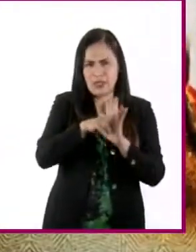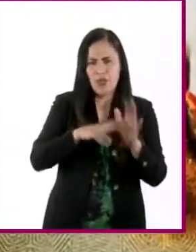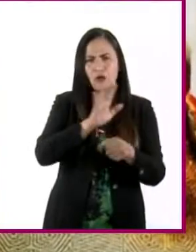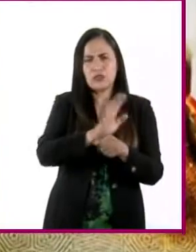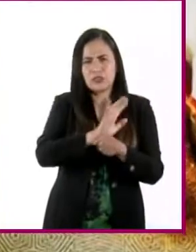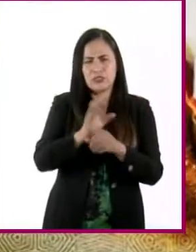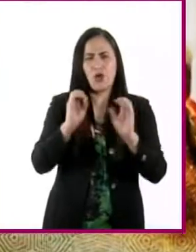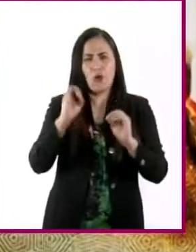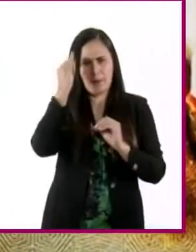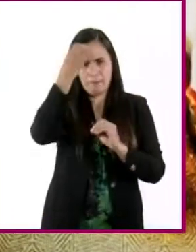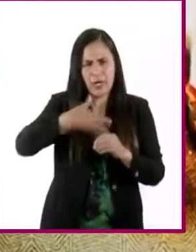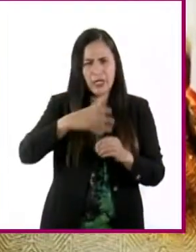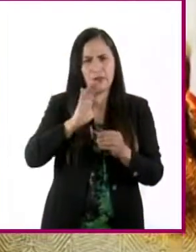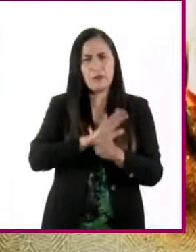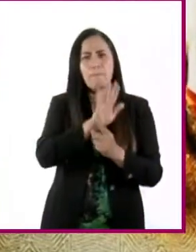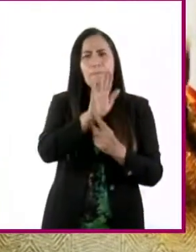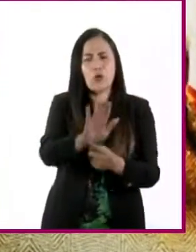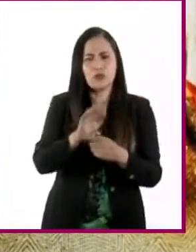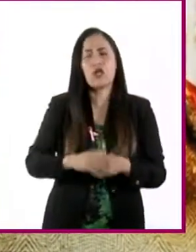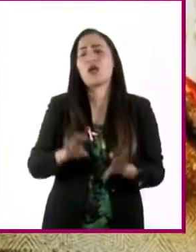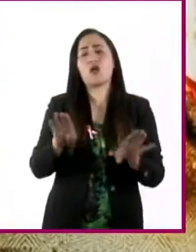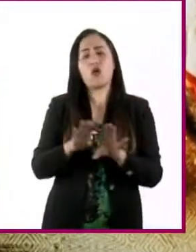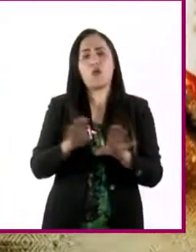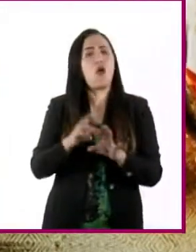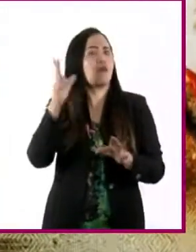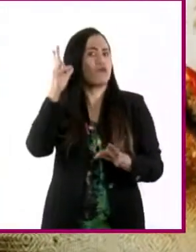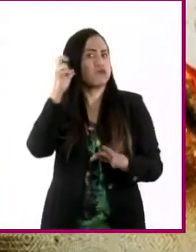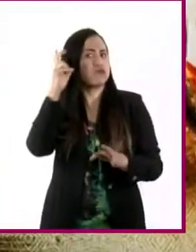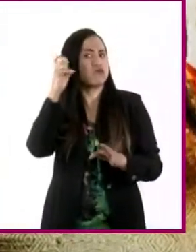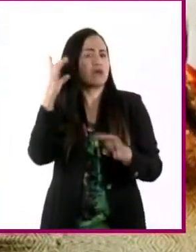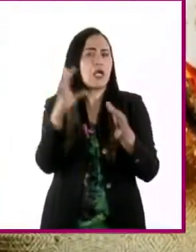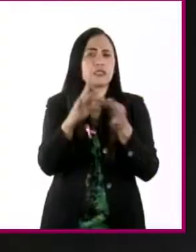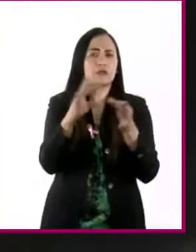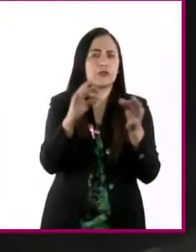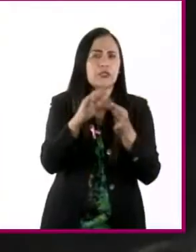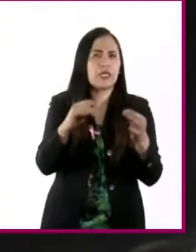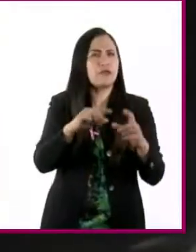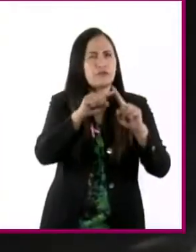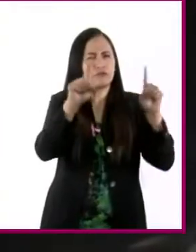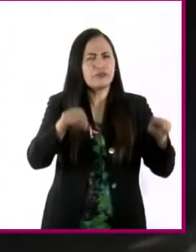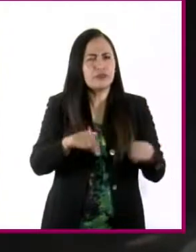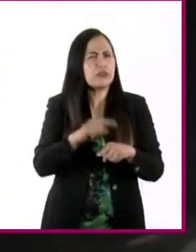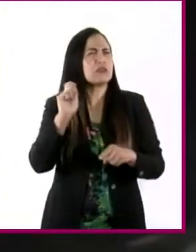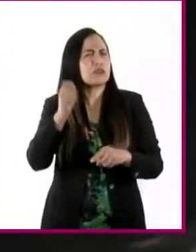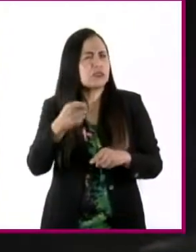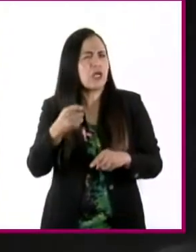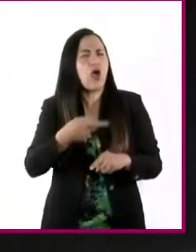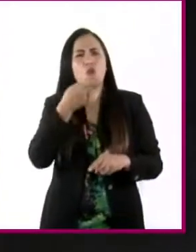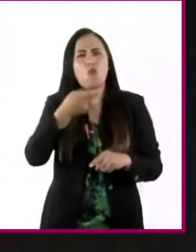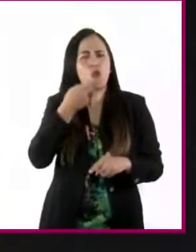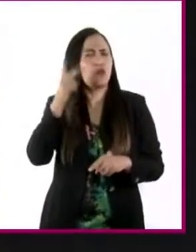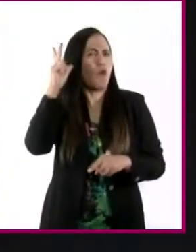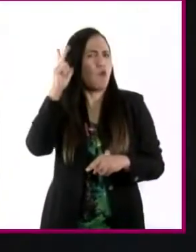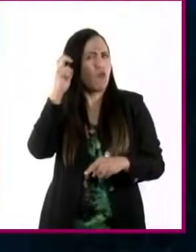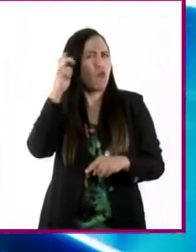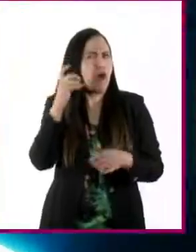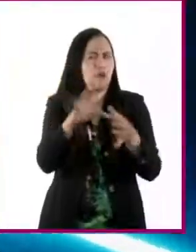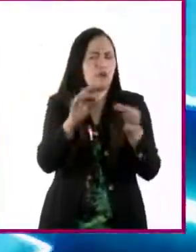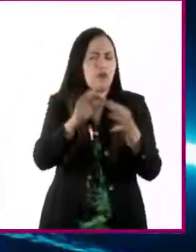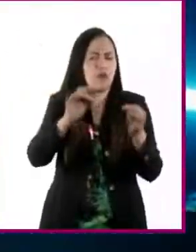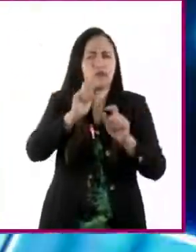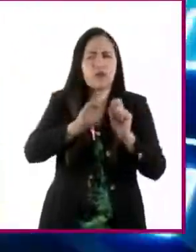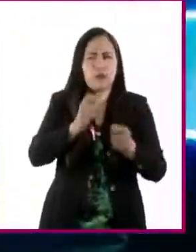soplando, haciendo una mueca o guiñando un ojo. ¡Wow! Y con esto facilita la integración de personas con discapacidad al mundo laboral digital. Para las